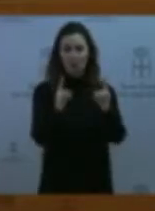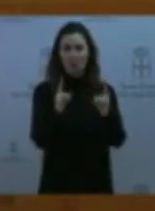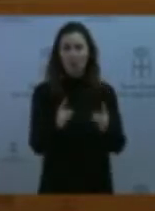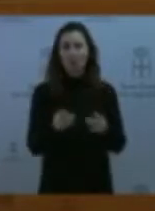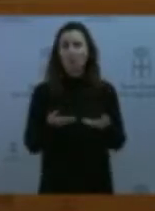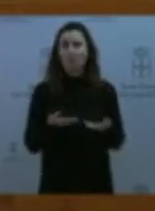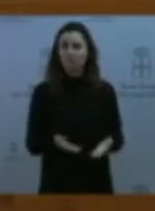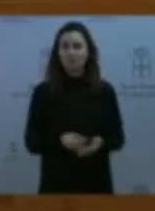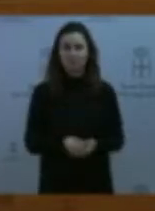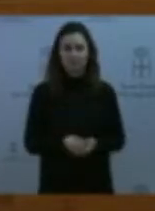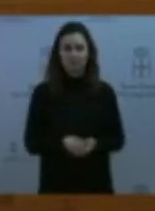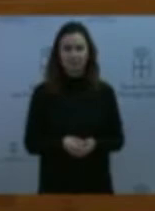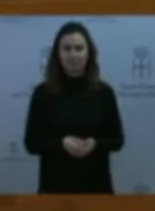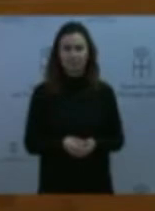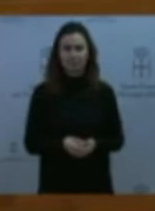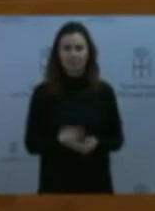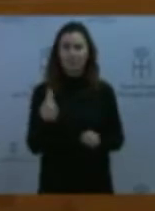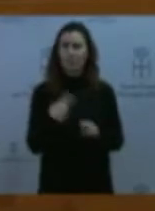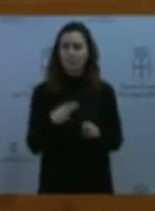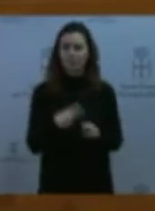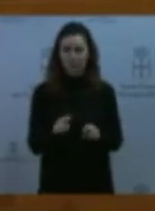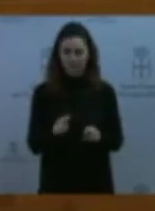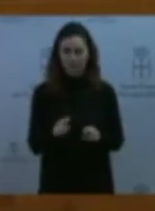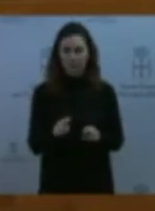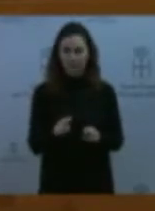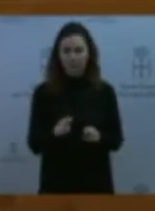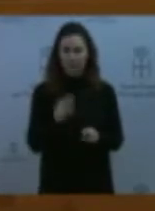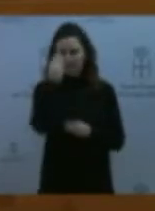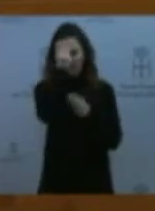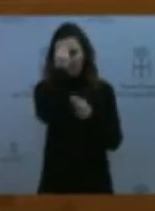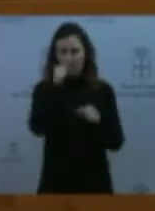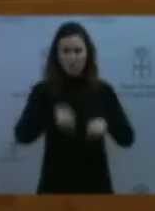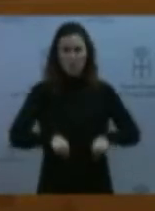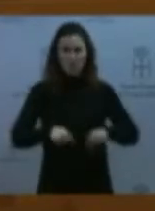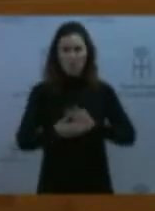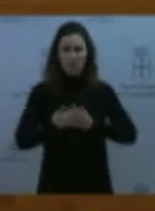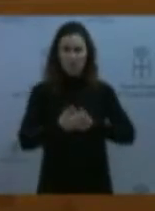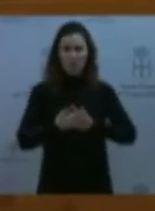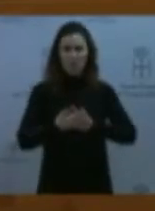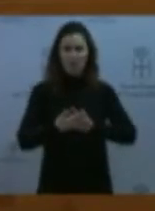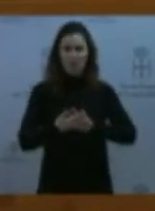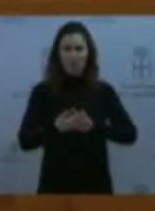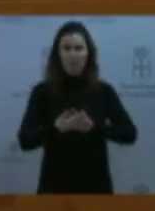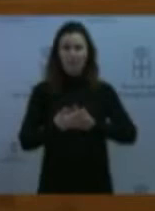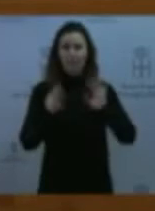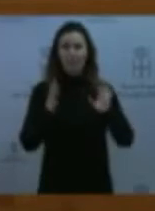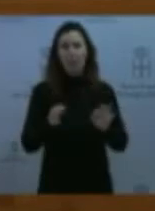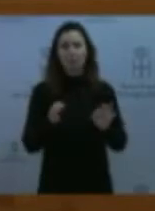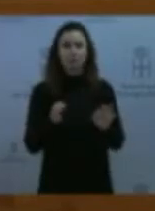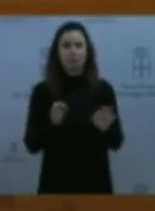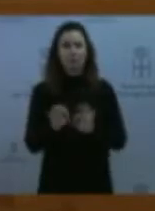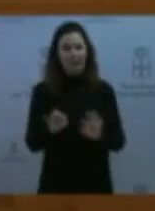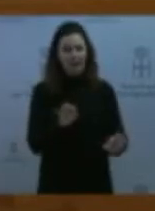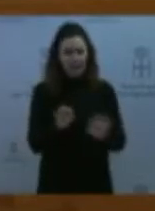política, como parece que se quiere abordar hoy, desde el espectáculo, desde la bronca partidaria, los que